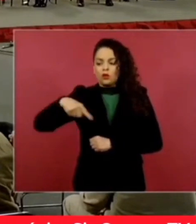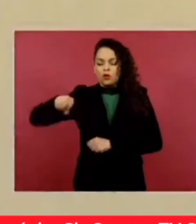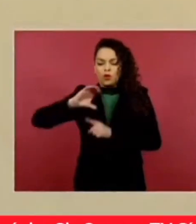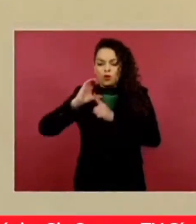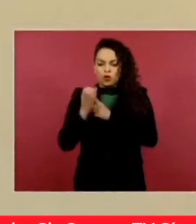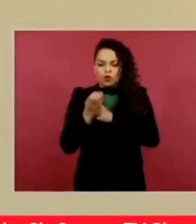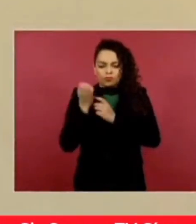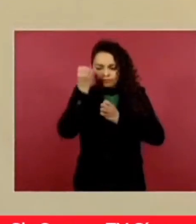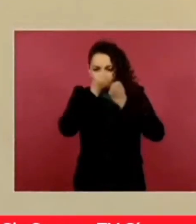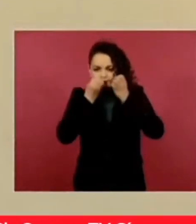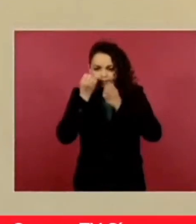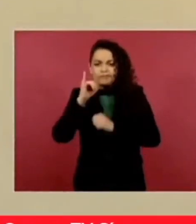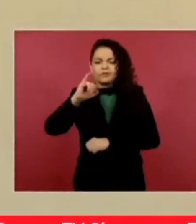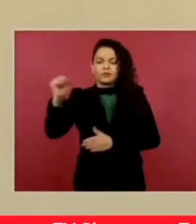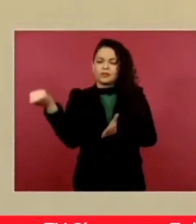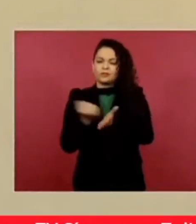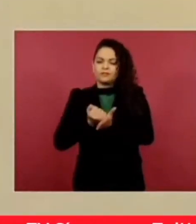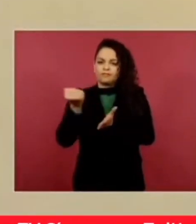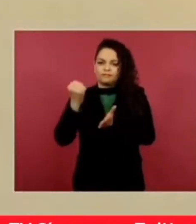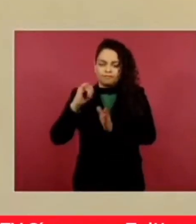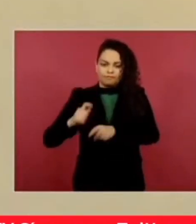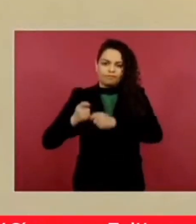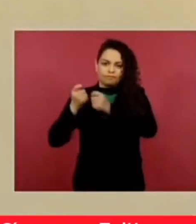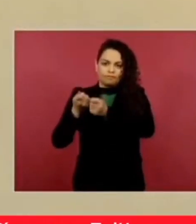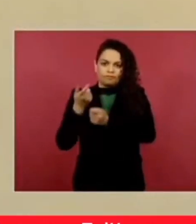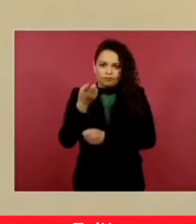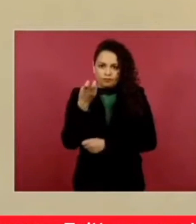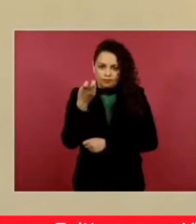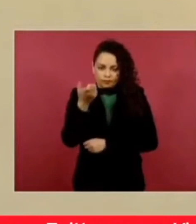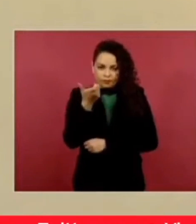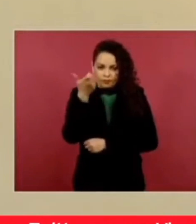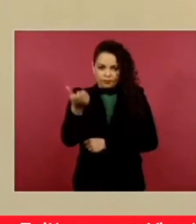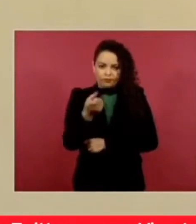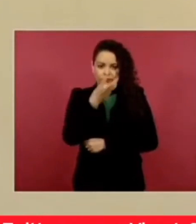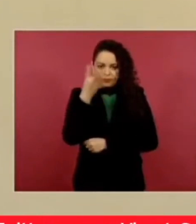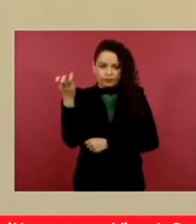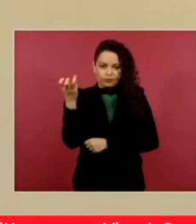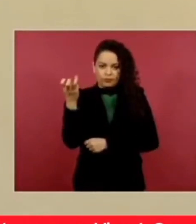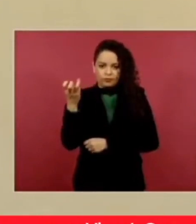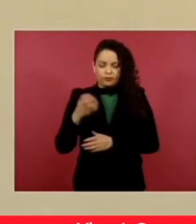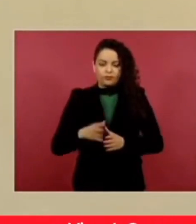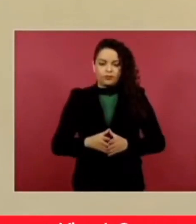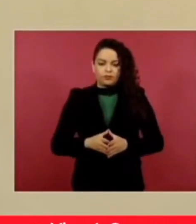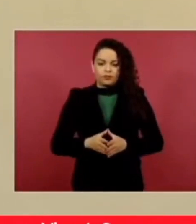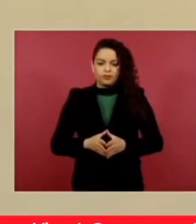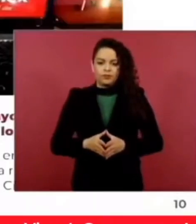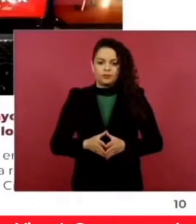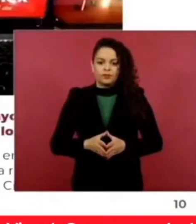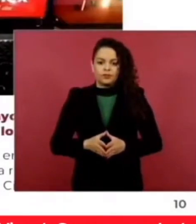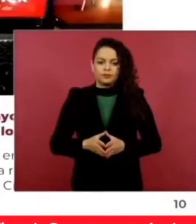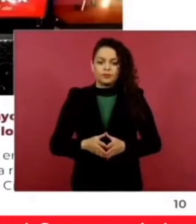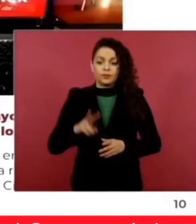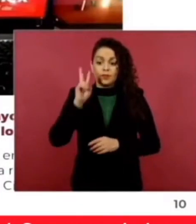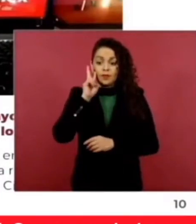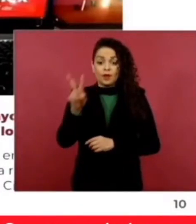Y acá doy unos ejemplos de los gastos. Podemos ver acá que el ocupado por